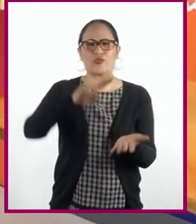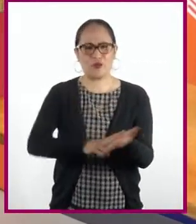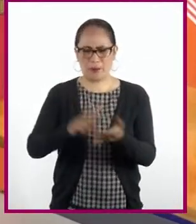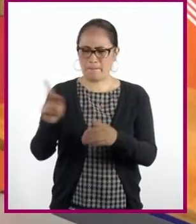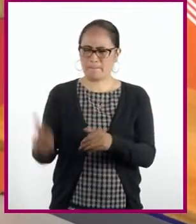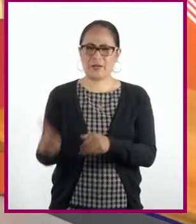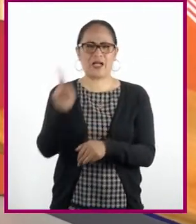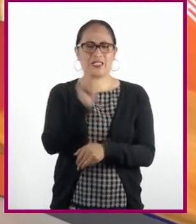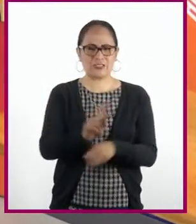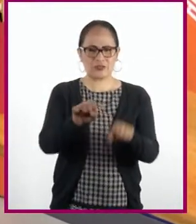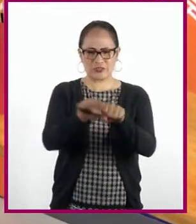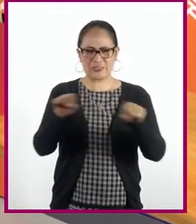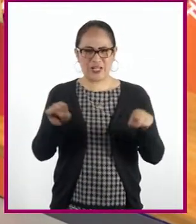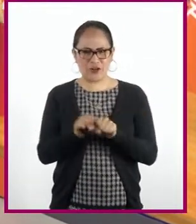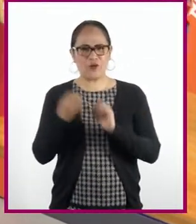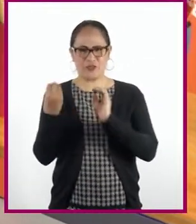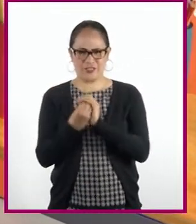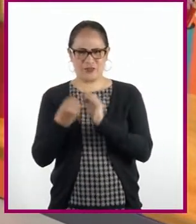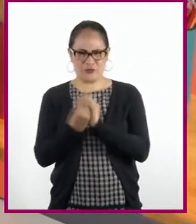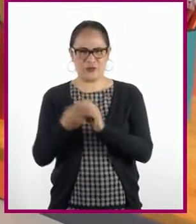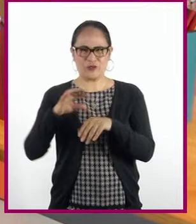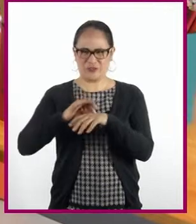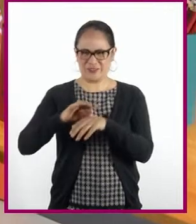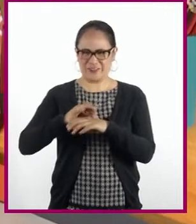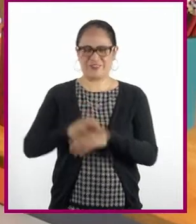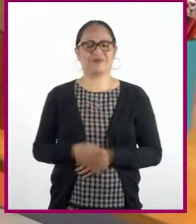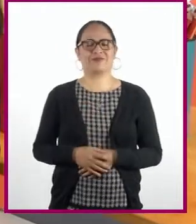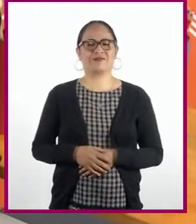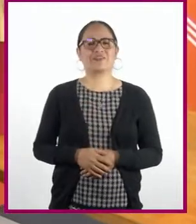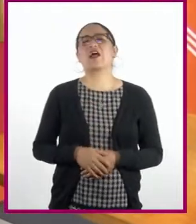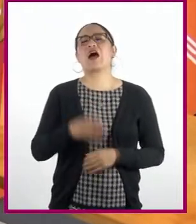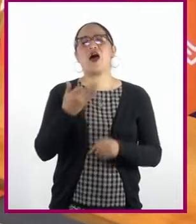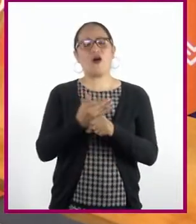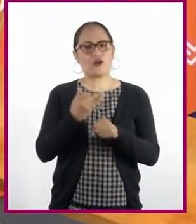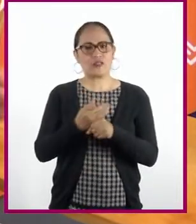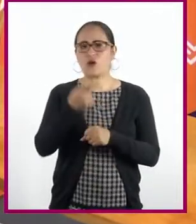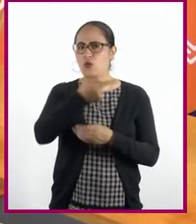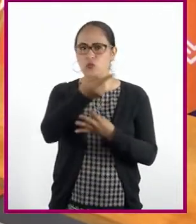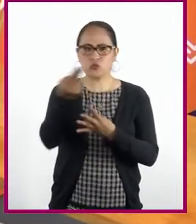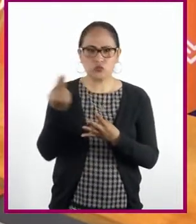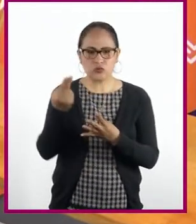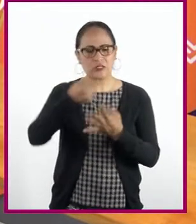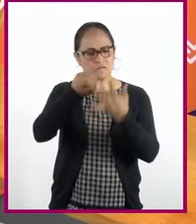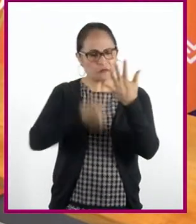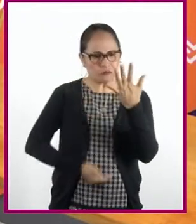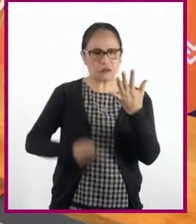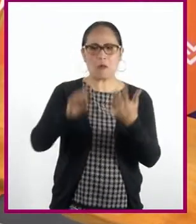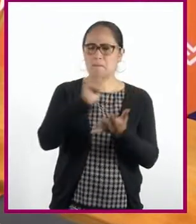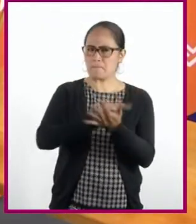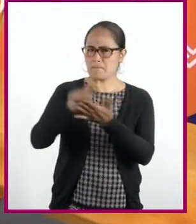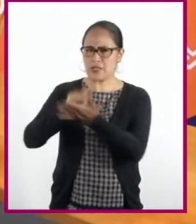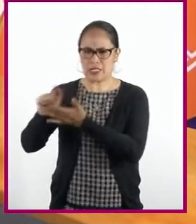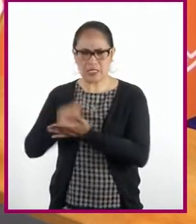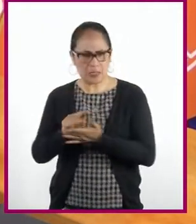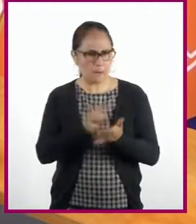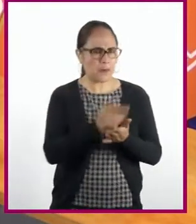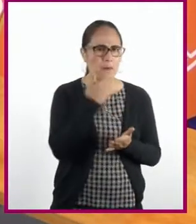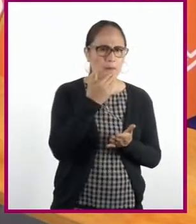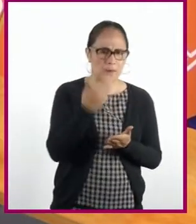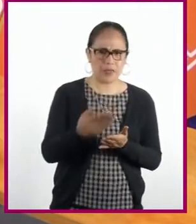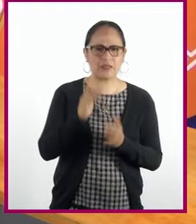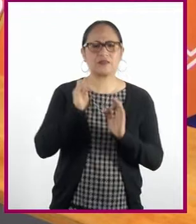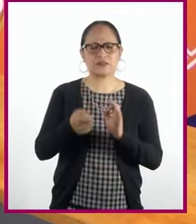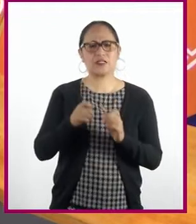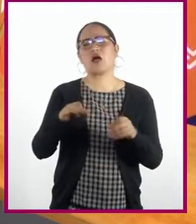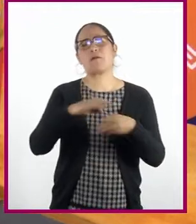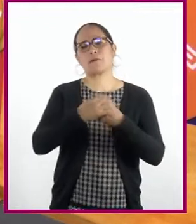para recordarles la importancia de mantener en todo momento buenas medidas de higiene y salud, como lavarnos las manos